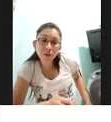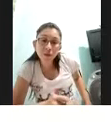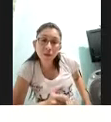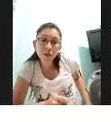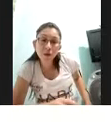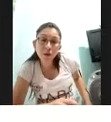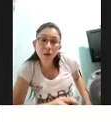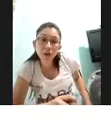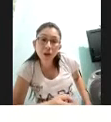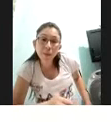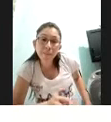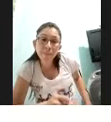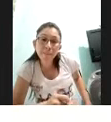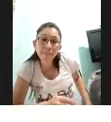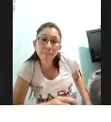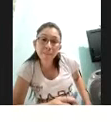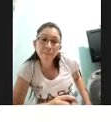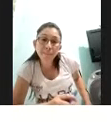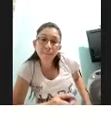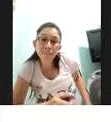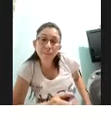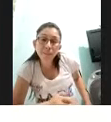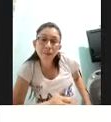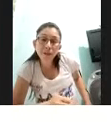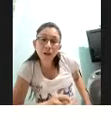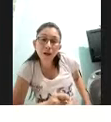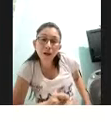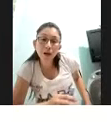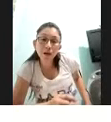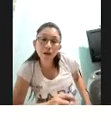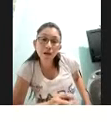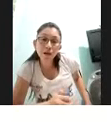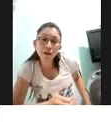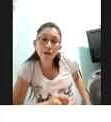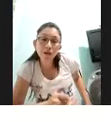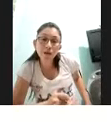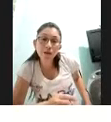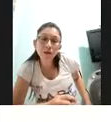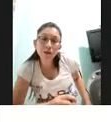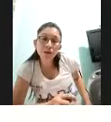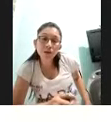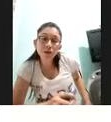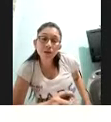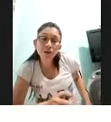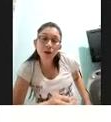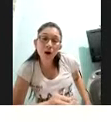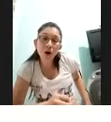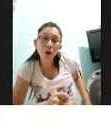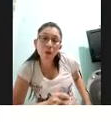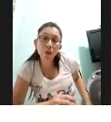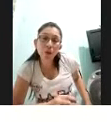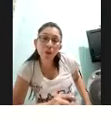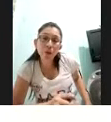L. M. M. M. N. N.